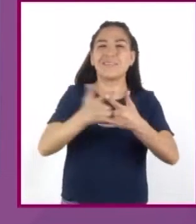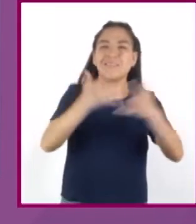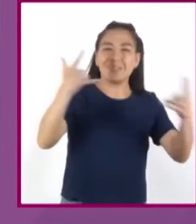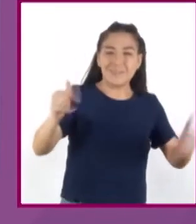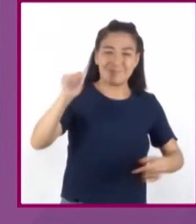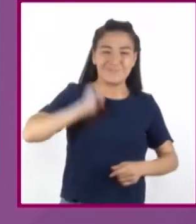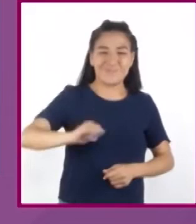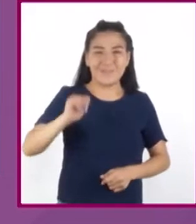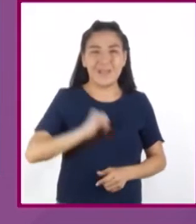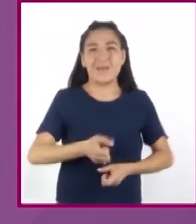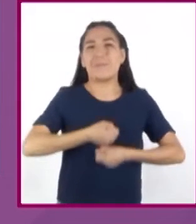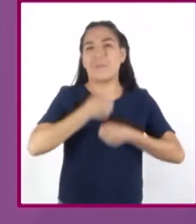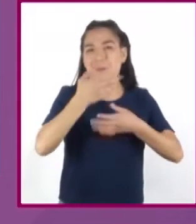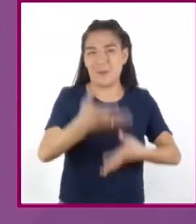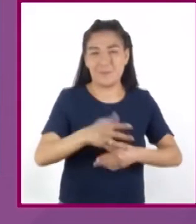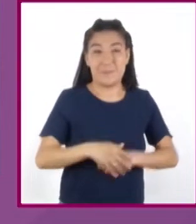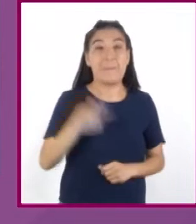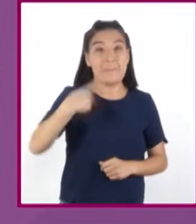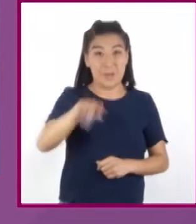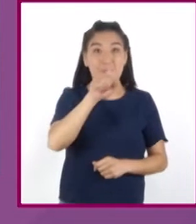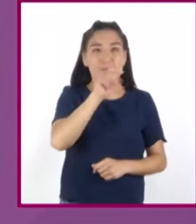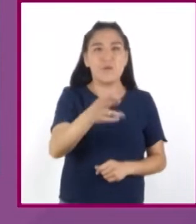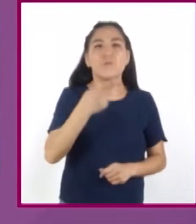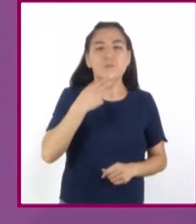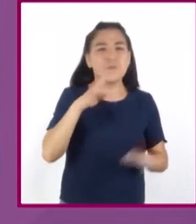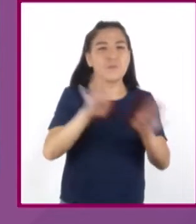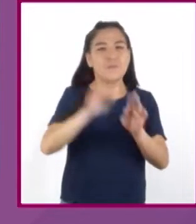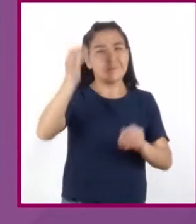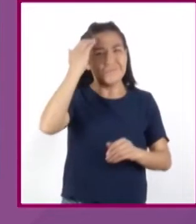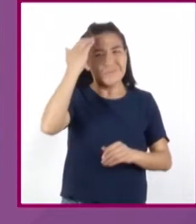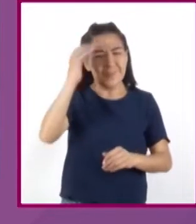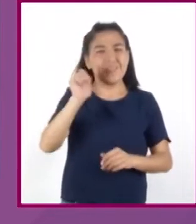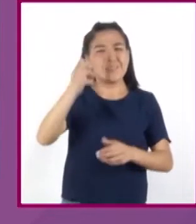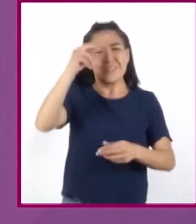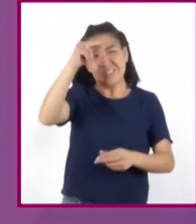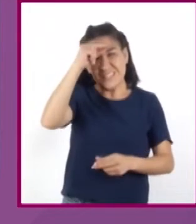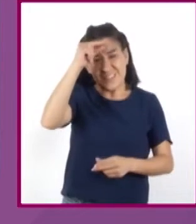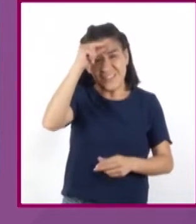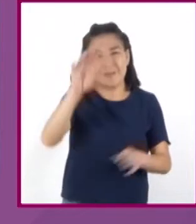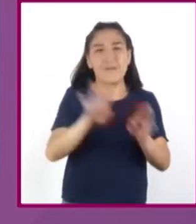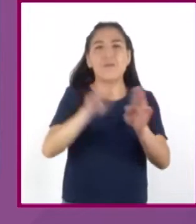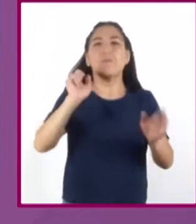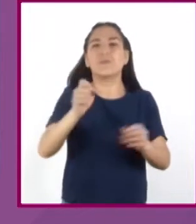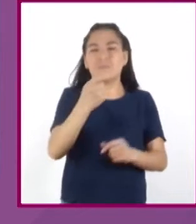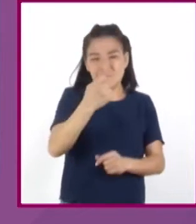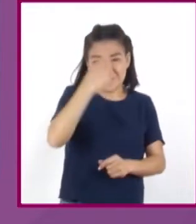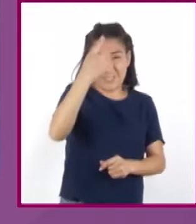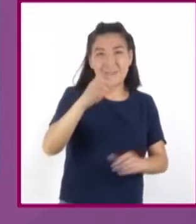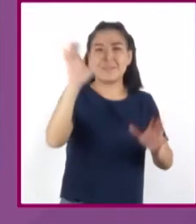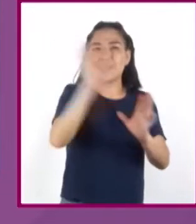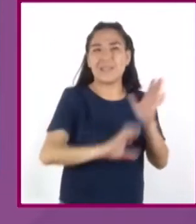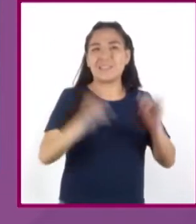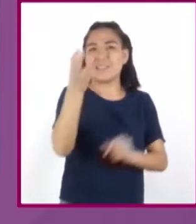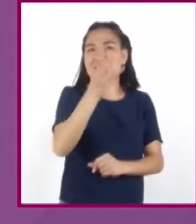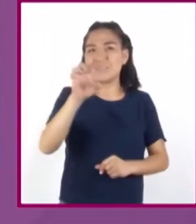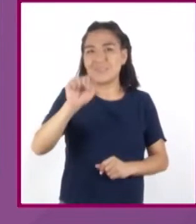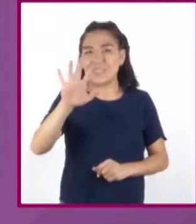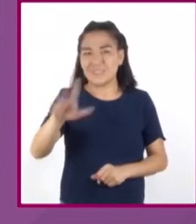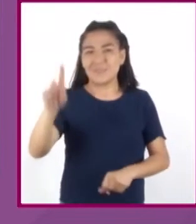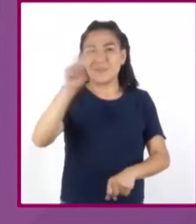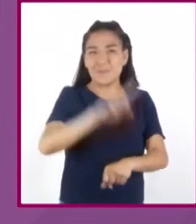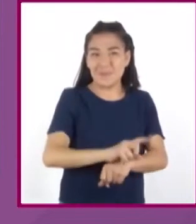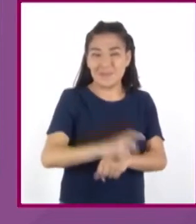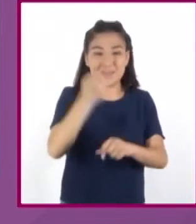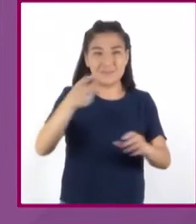leyendas y poemas. Pero también utilizaron su conocimiento para crear el calendario de 365 días, que